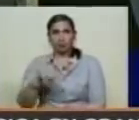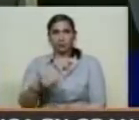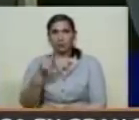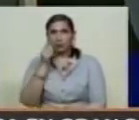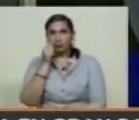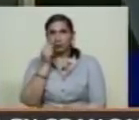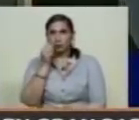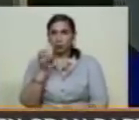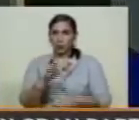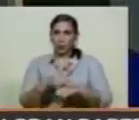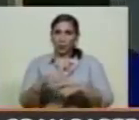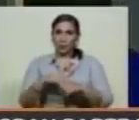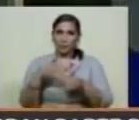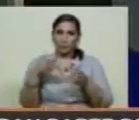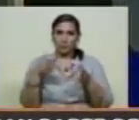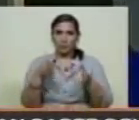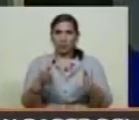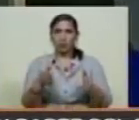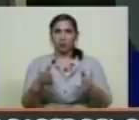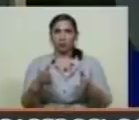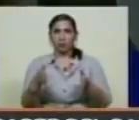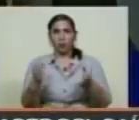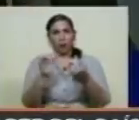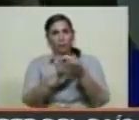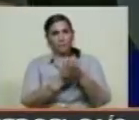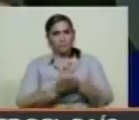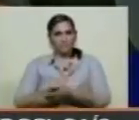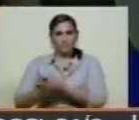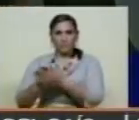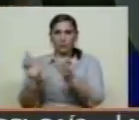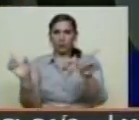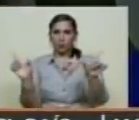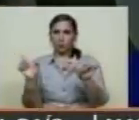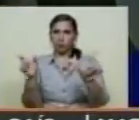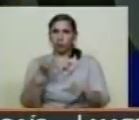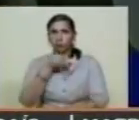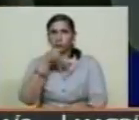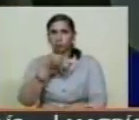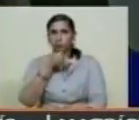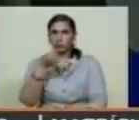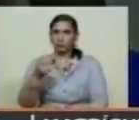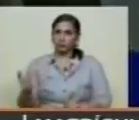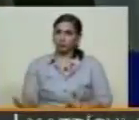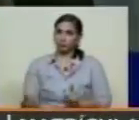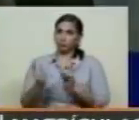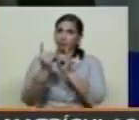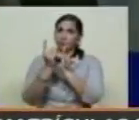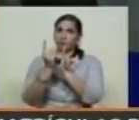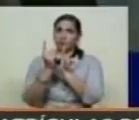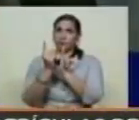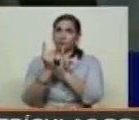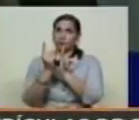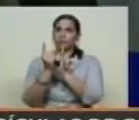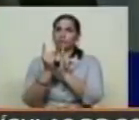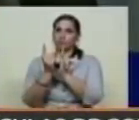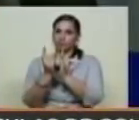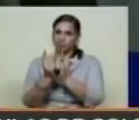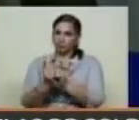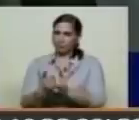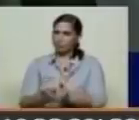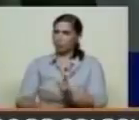amigos y amigas de la prensa, que sé que son el puente más preciado y